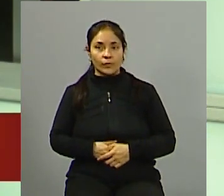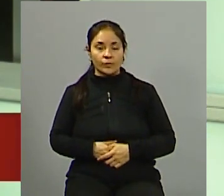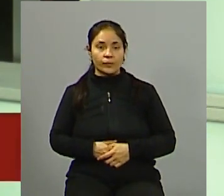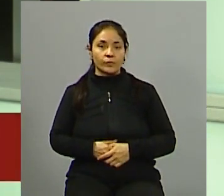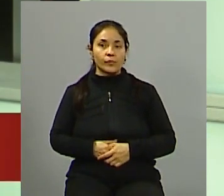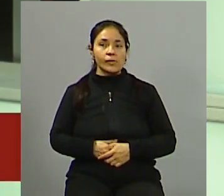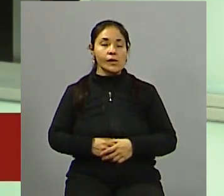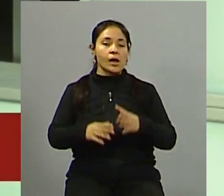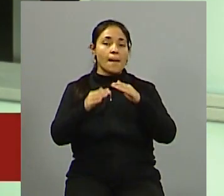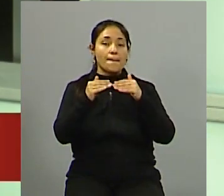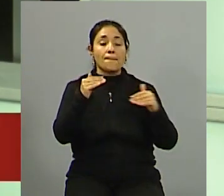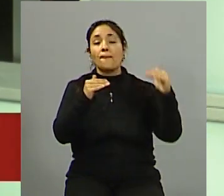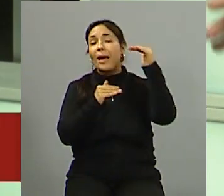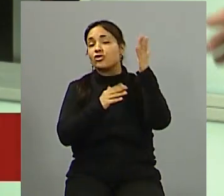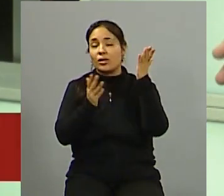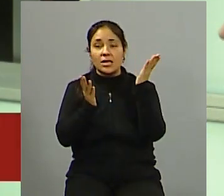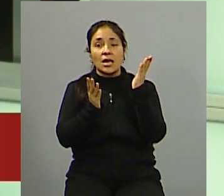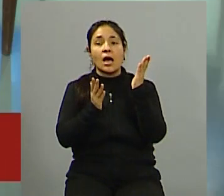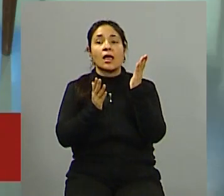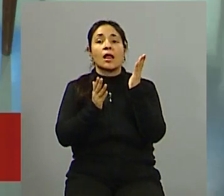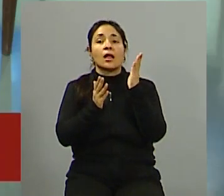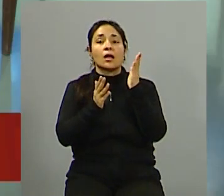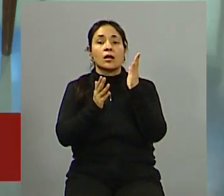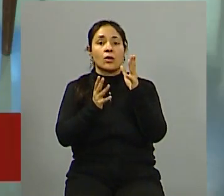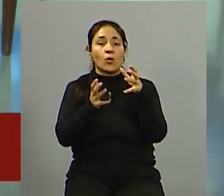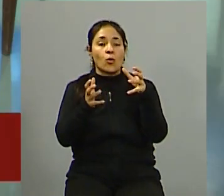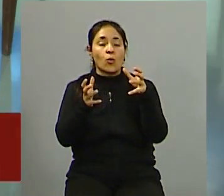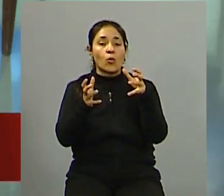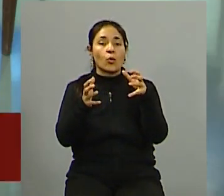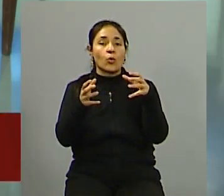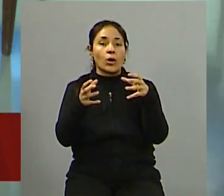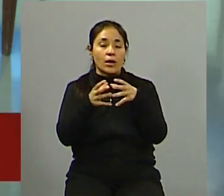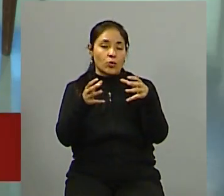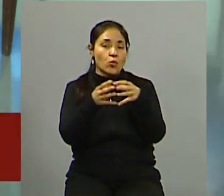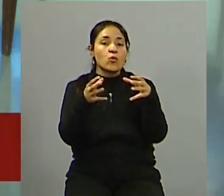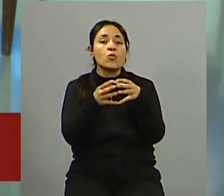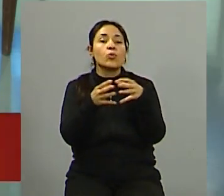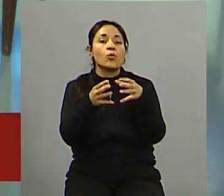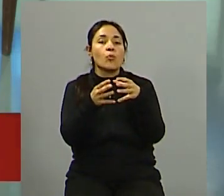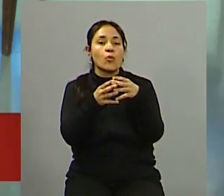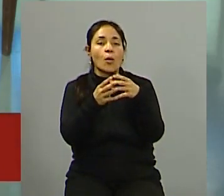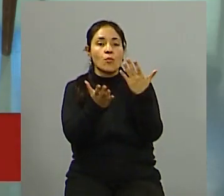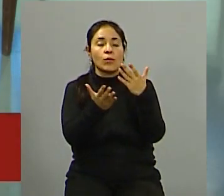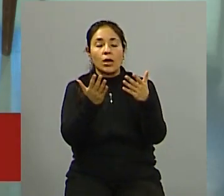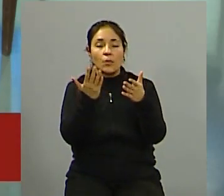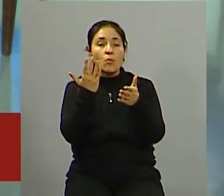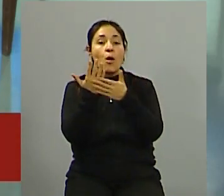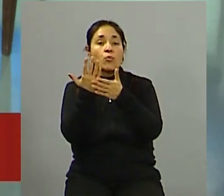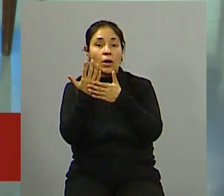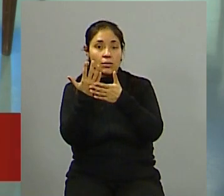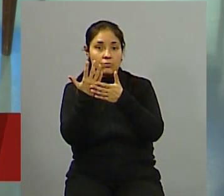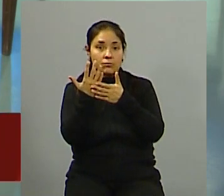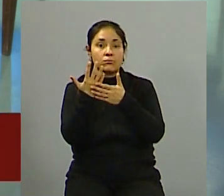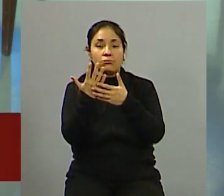que obtuvo la mayoría de esos votos en esta elección, el Partido Popular, ¿qué propuestas llevó para sumar todos esos